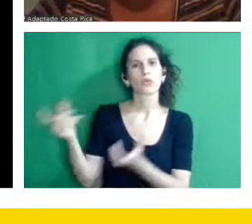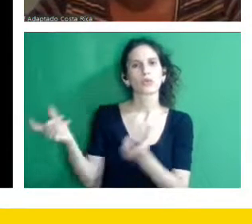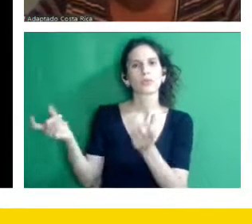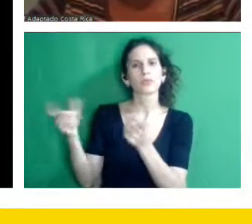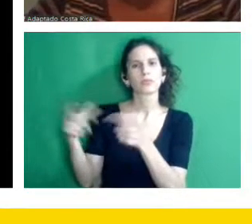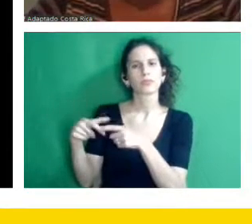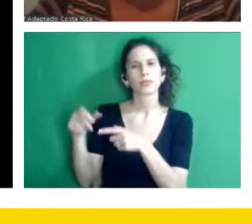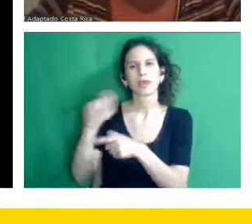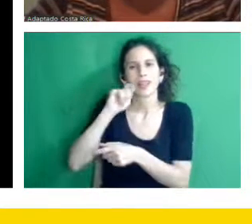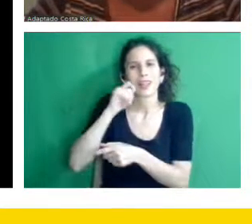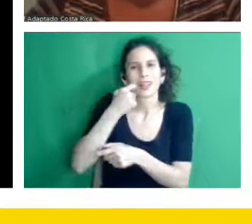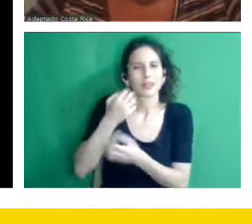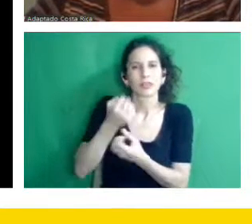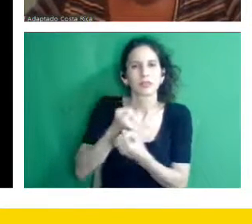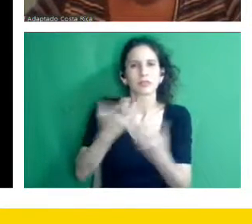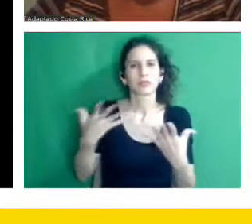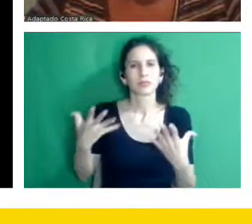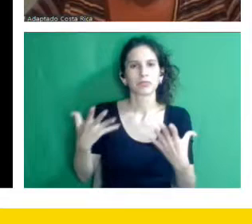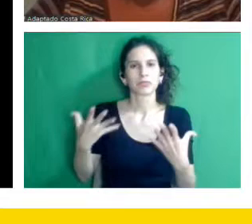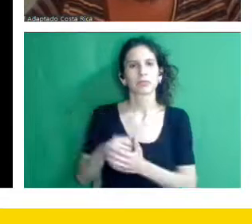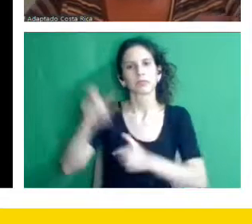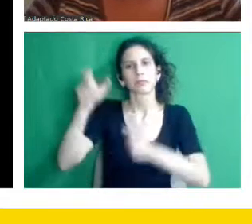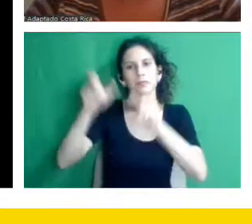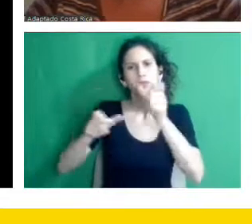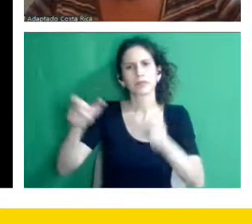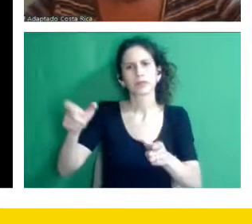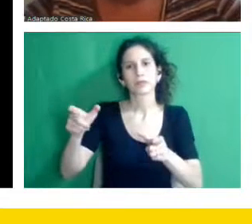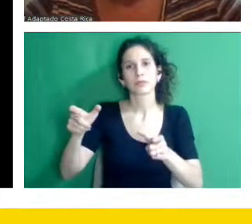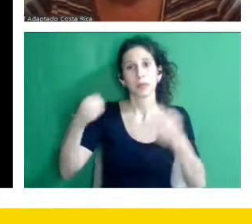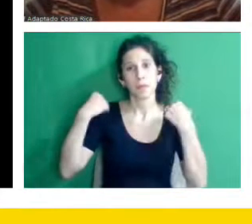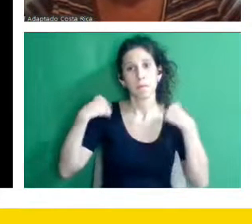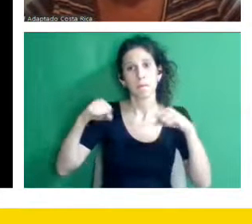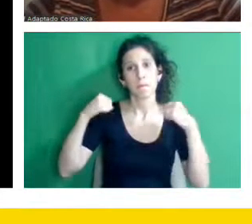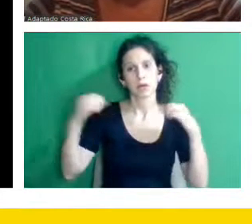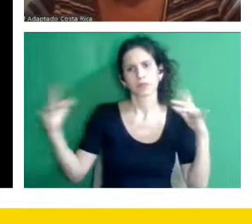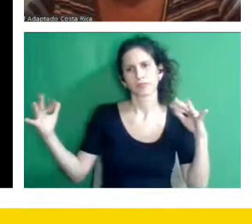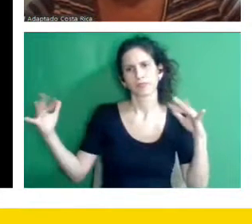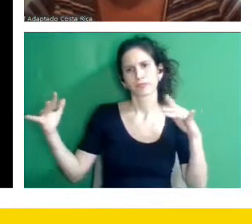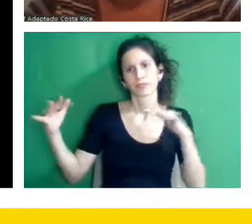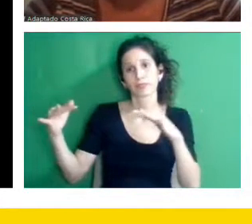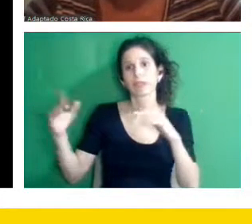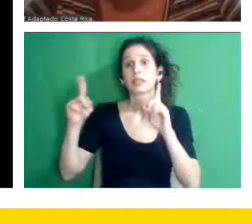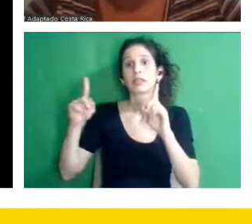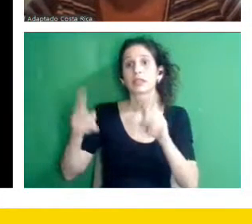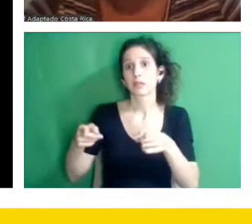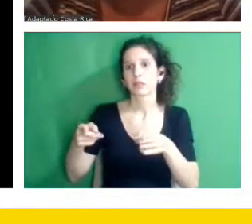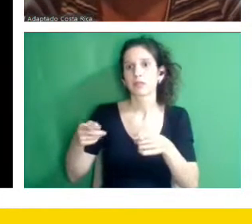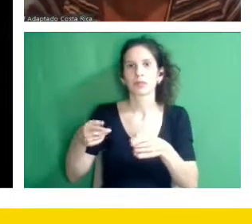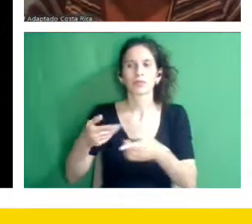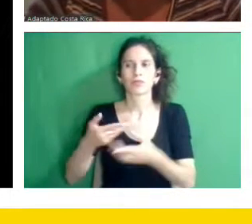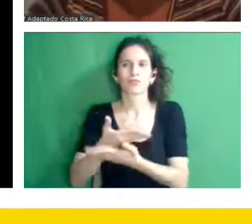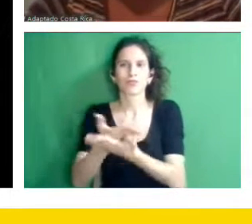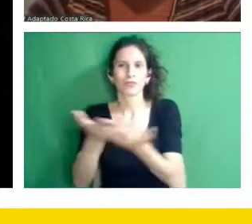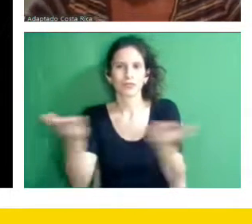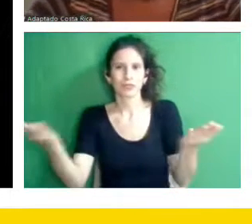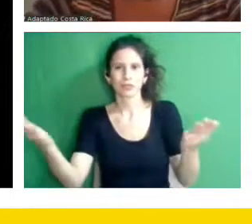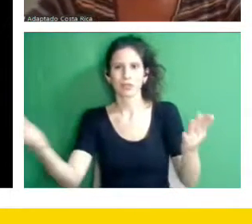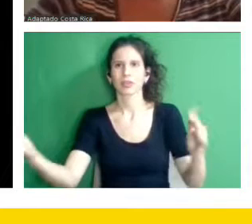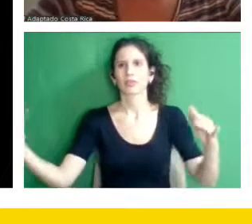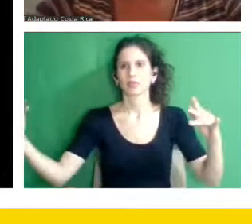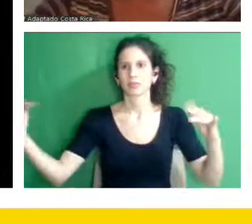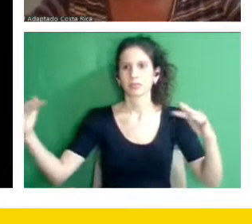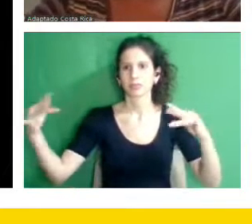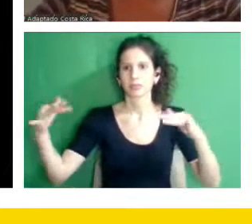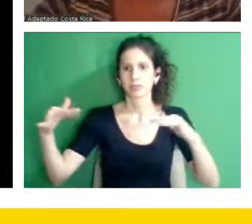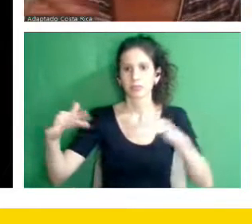atletas a entrenar, sino que también llegó gente de la zona, ¿verdad? Que eso es otra de las cosas que desde la Asociación de Surf